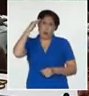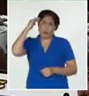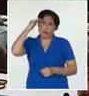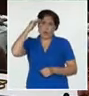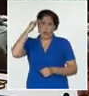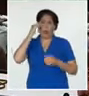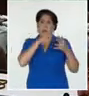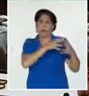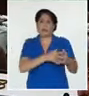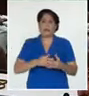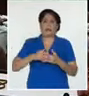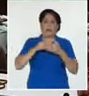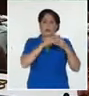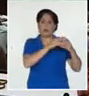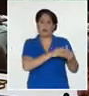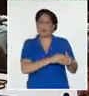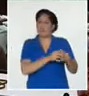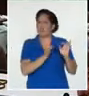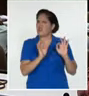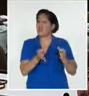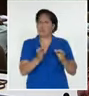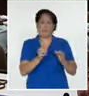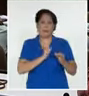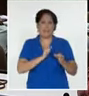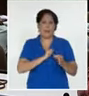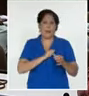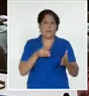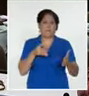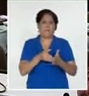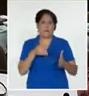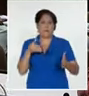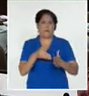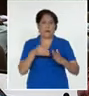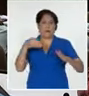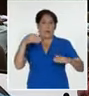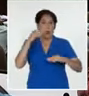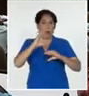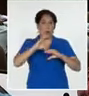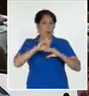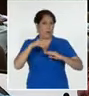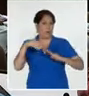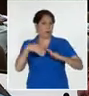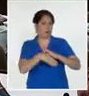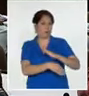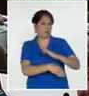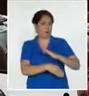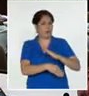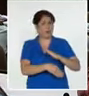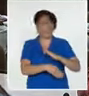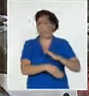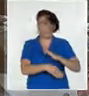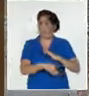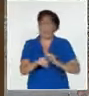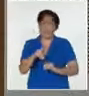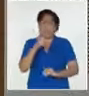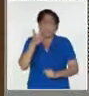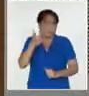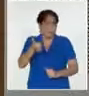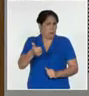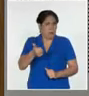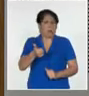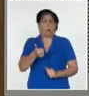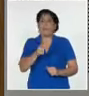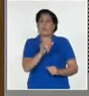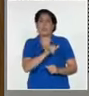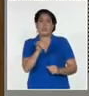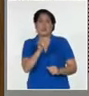la Revolución cubana intentaron hacer fracasar la cumbre y quitarle relevancia al tema de discusión propuesto, como si al sur le